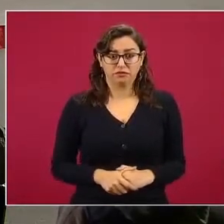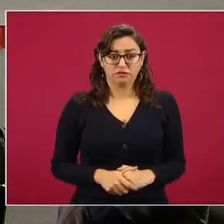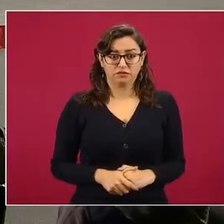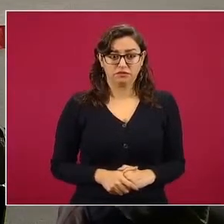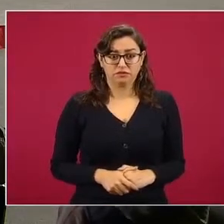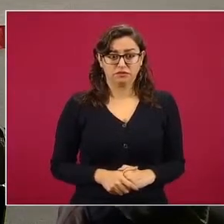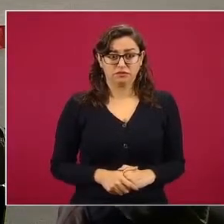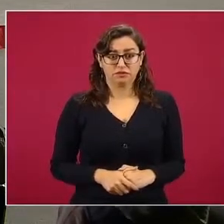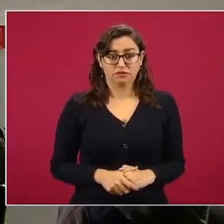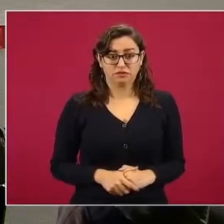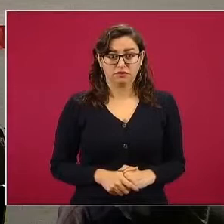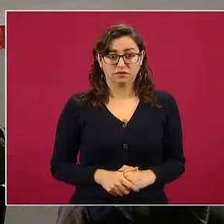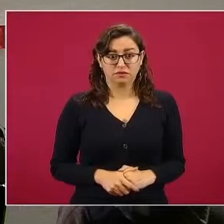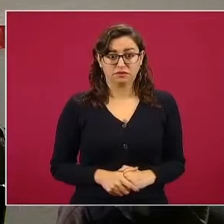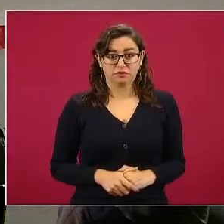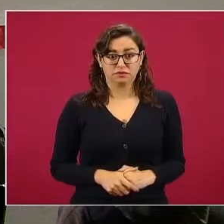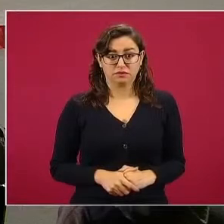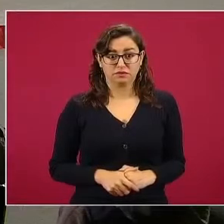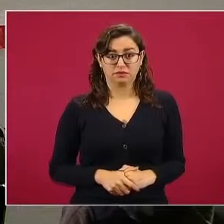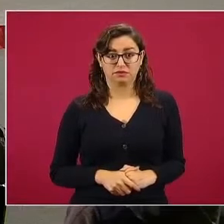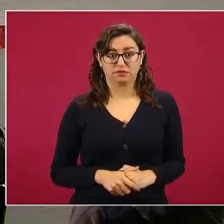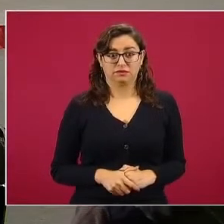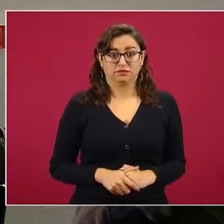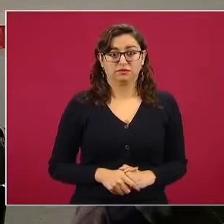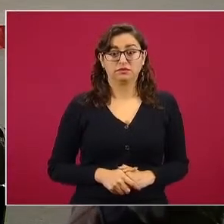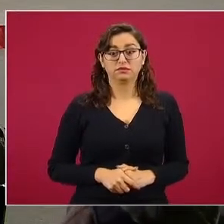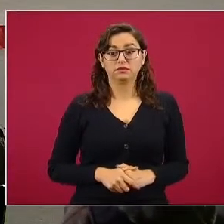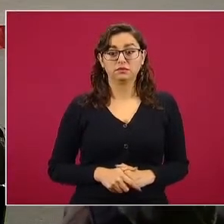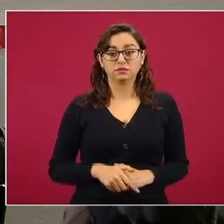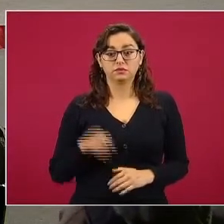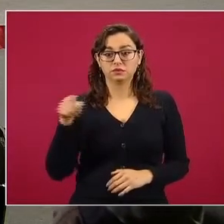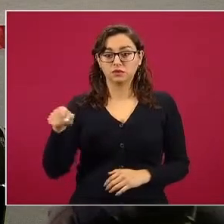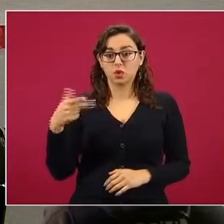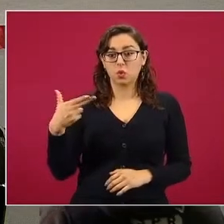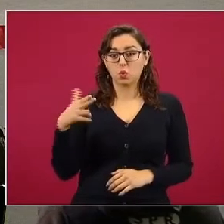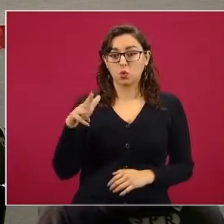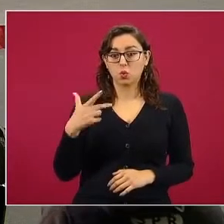A ver, regrésale eso. ¿Qué dice? Hugo López-Gatell.